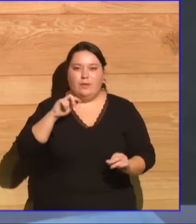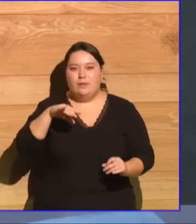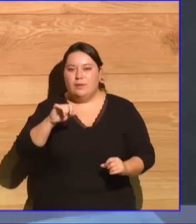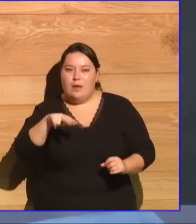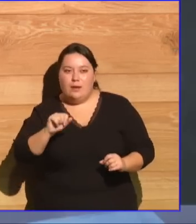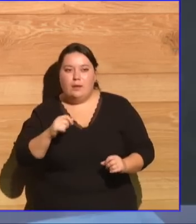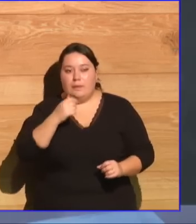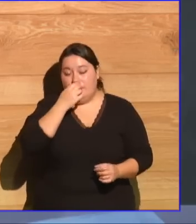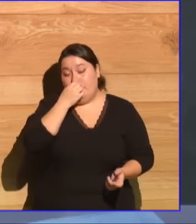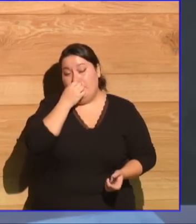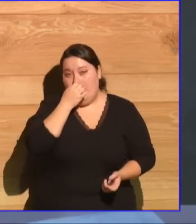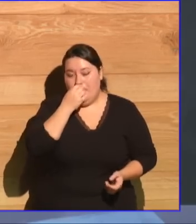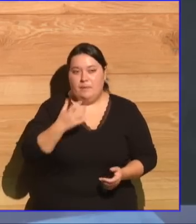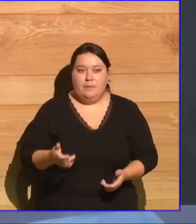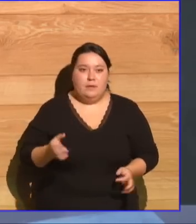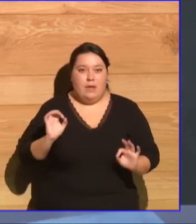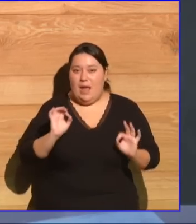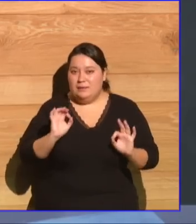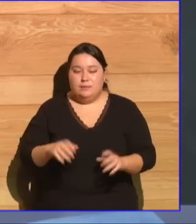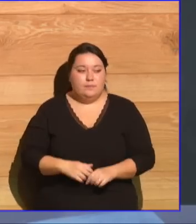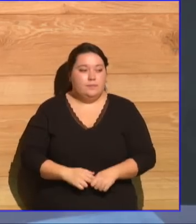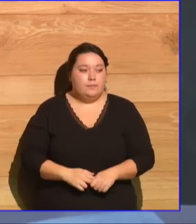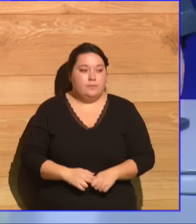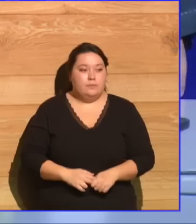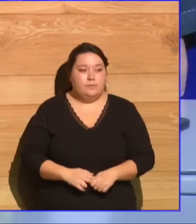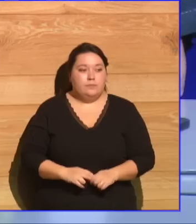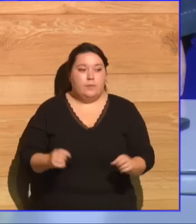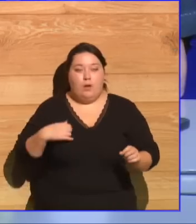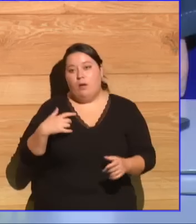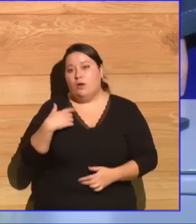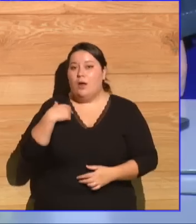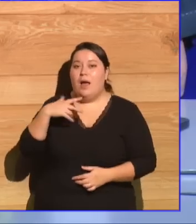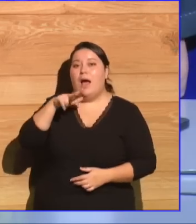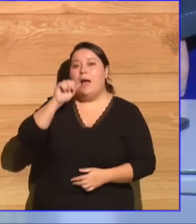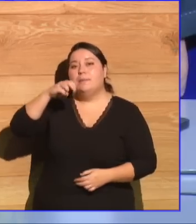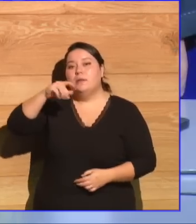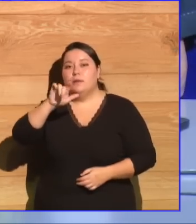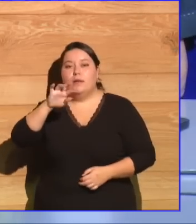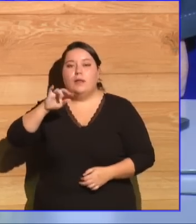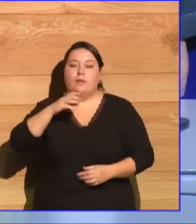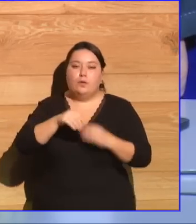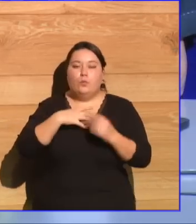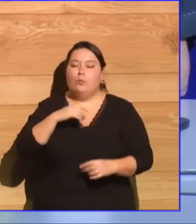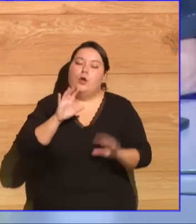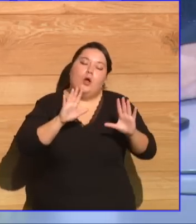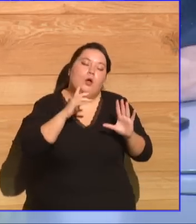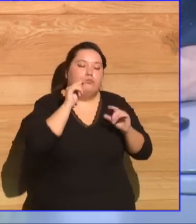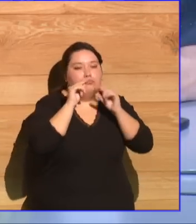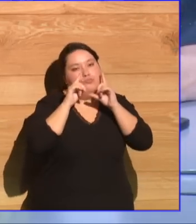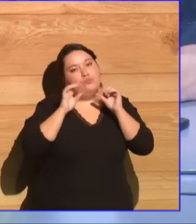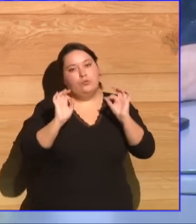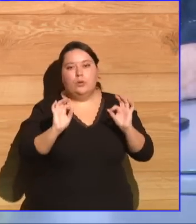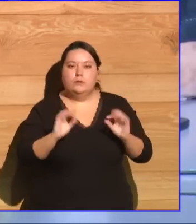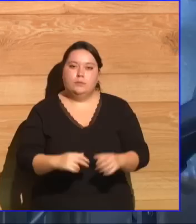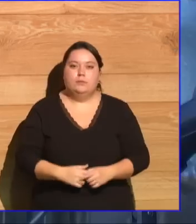de esto va a doler, eso es imbatible, claro. nadie Por puede- otro lado, es que como- no puedo hacer Hamlet, pero pone esos morritos y de verdad.